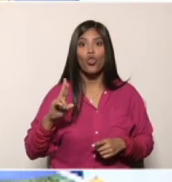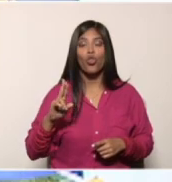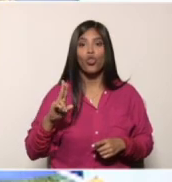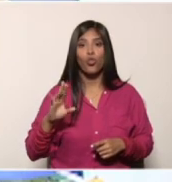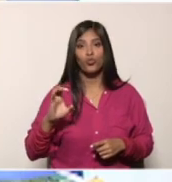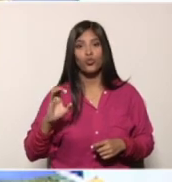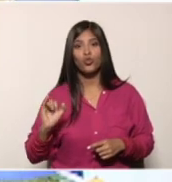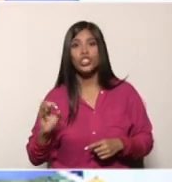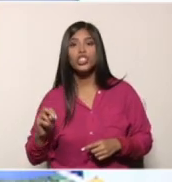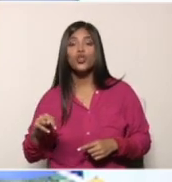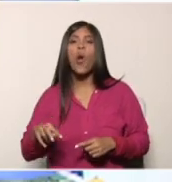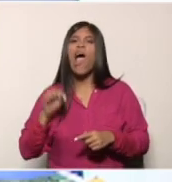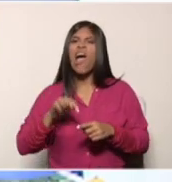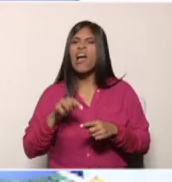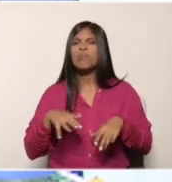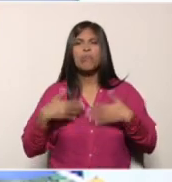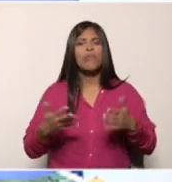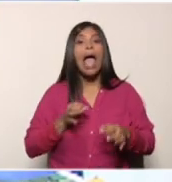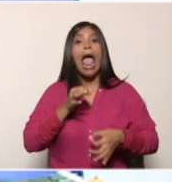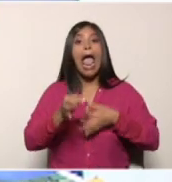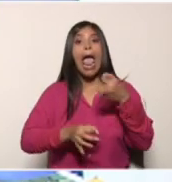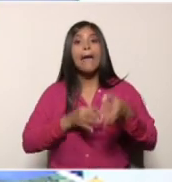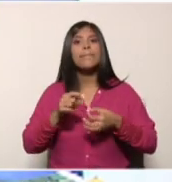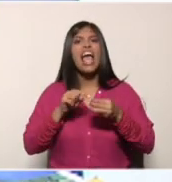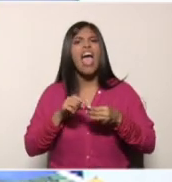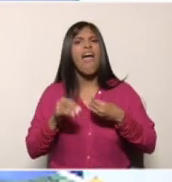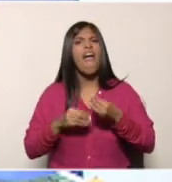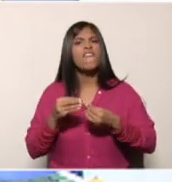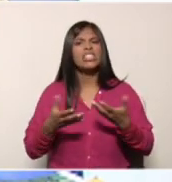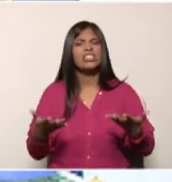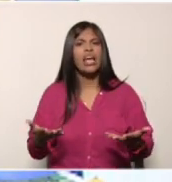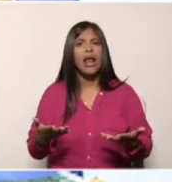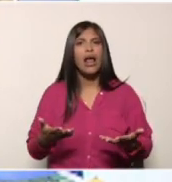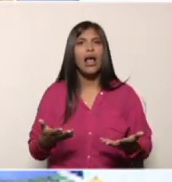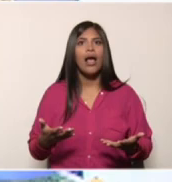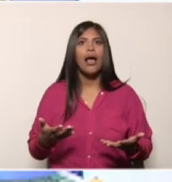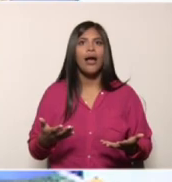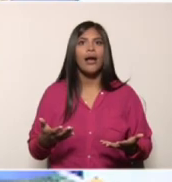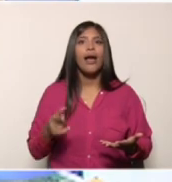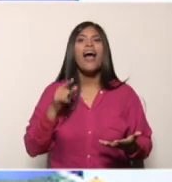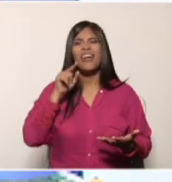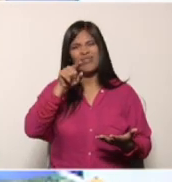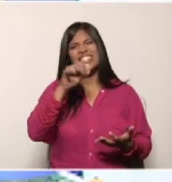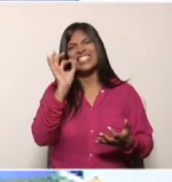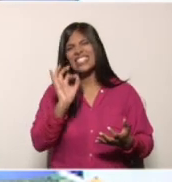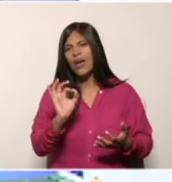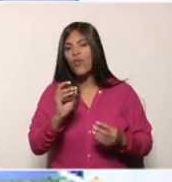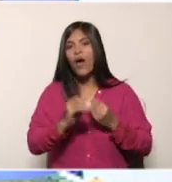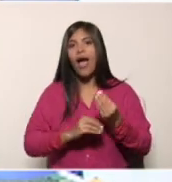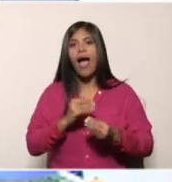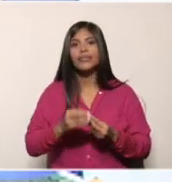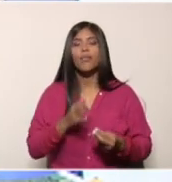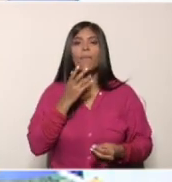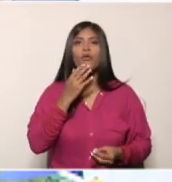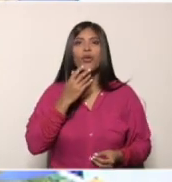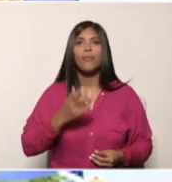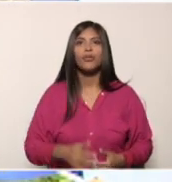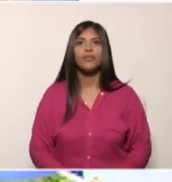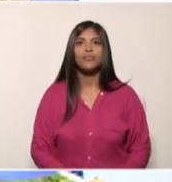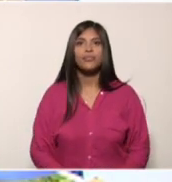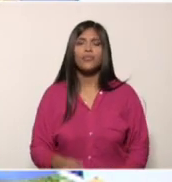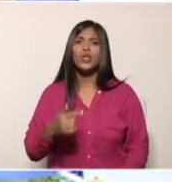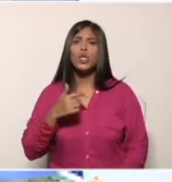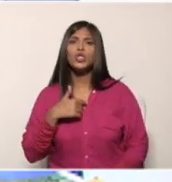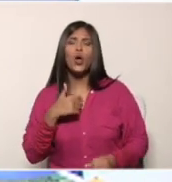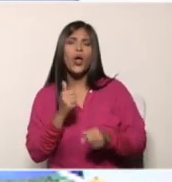qué es lo que vamos a realizar. No es como, si ustedes a lo mejor lo han hecho, que estoy haciendo